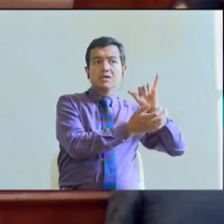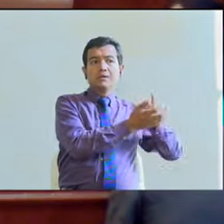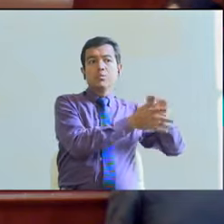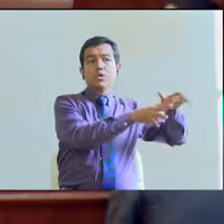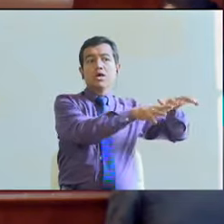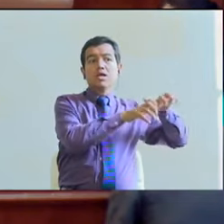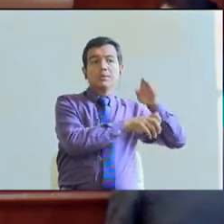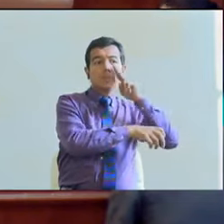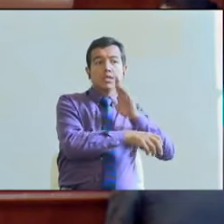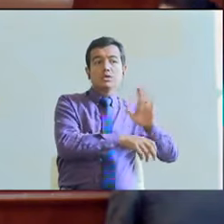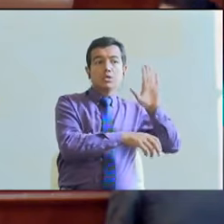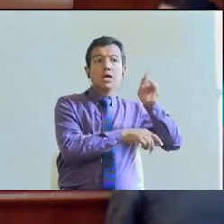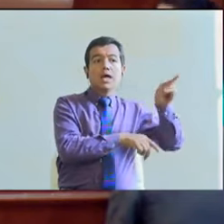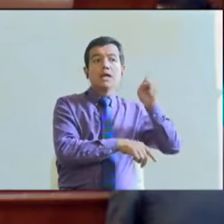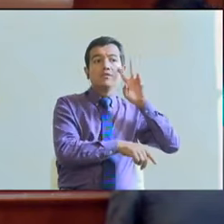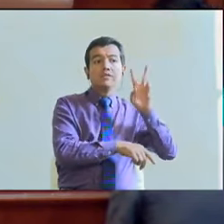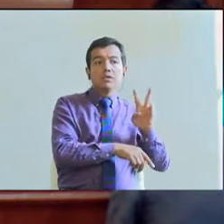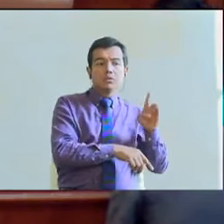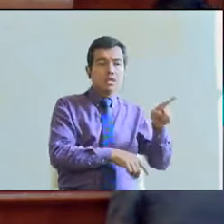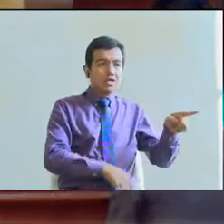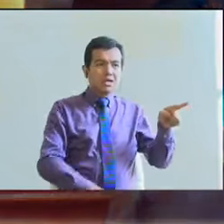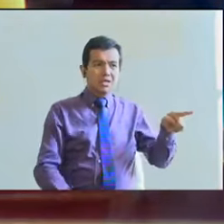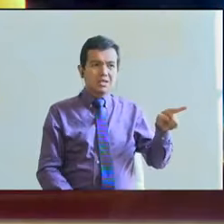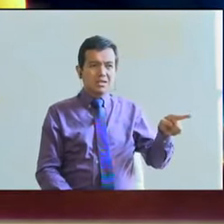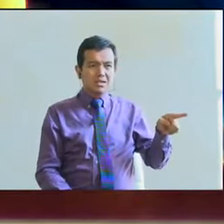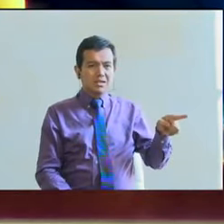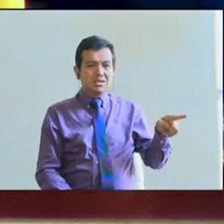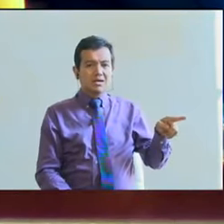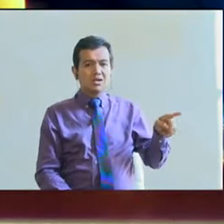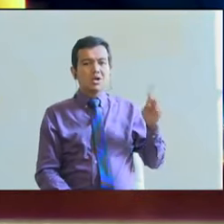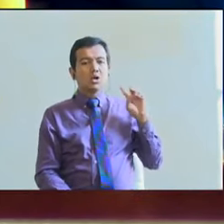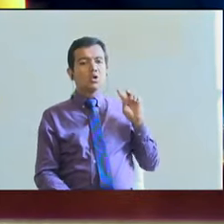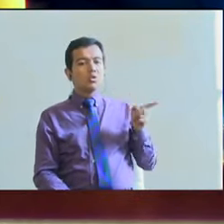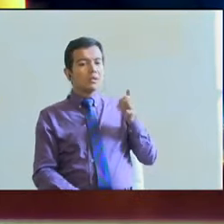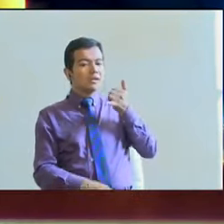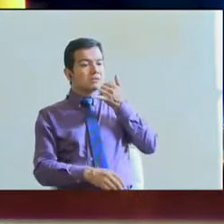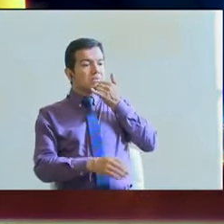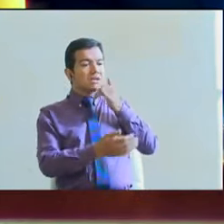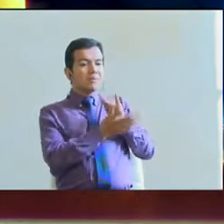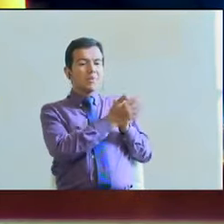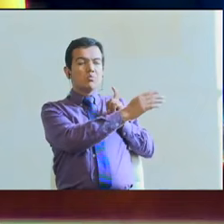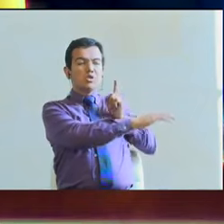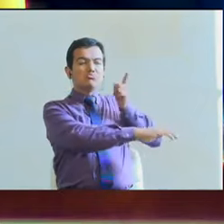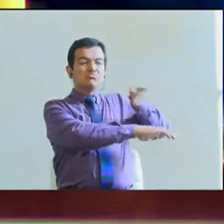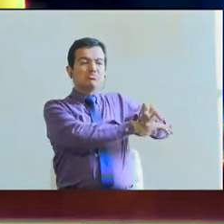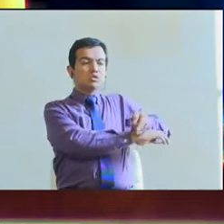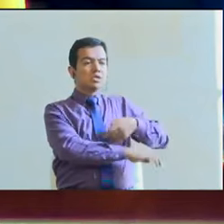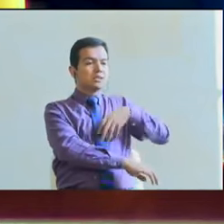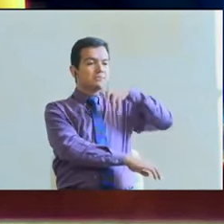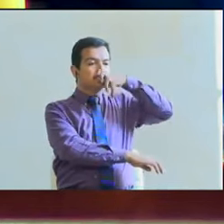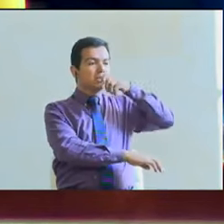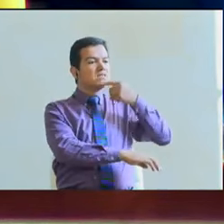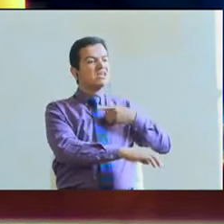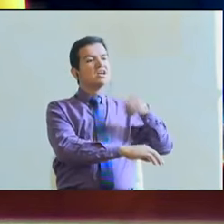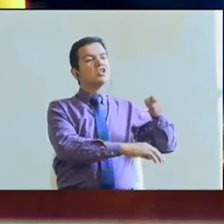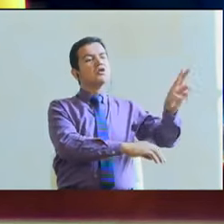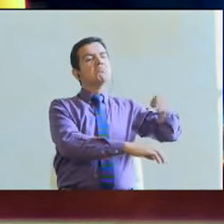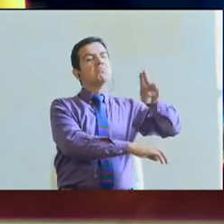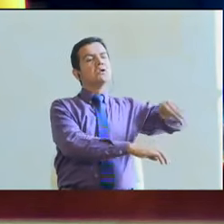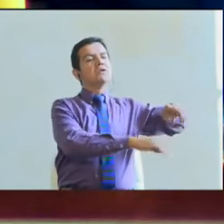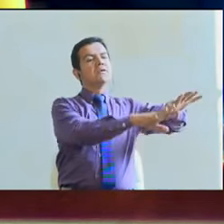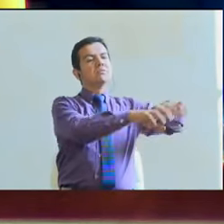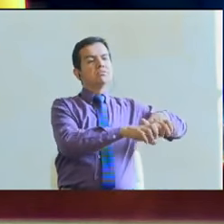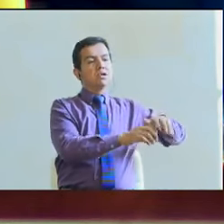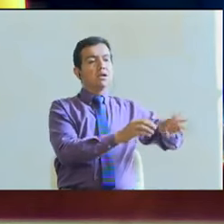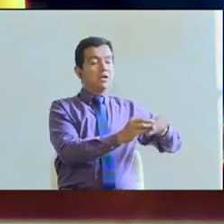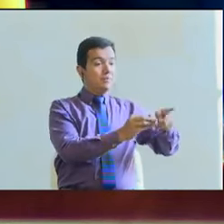Venezuela en el intento deliberado del régimen de Nicolás maduro de cerrarla y de despojarla